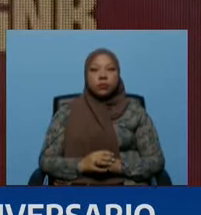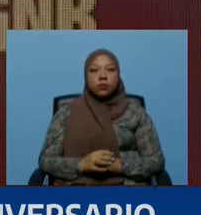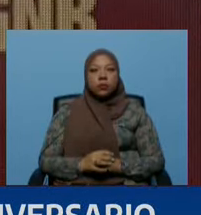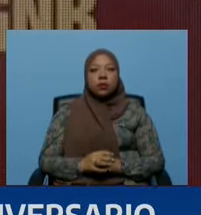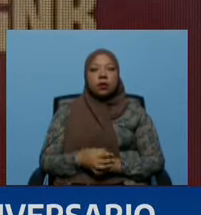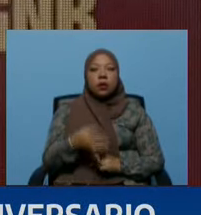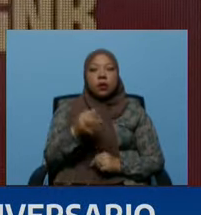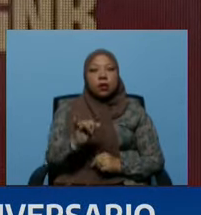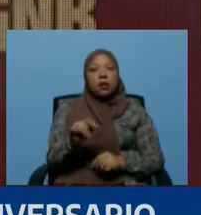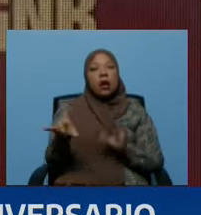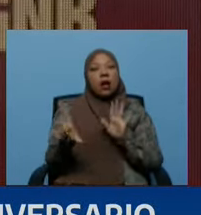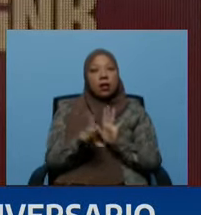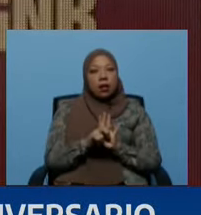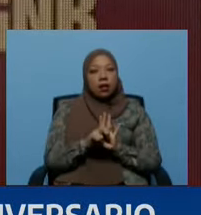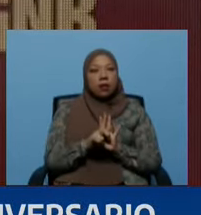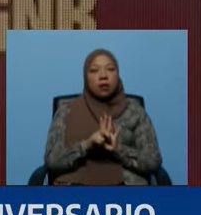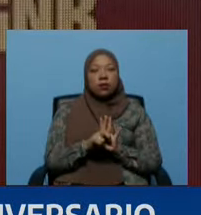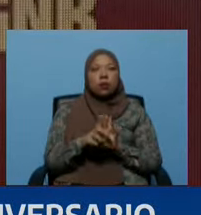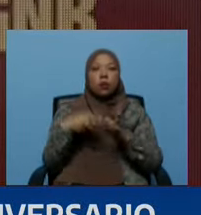contenida en la ley